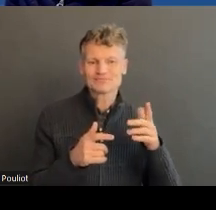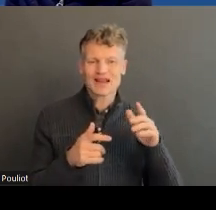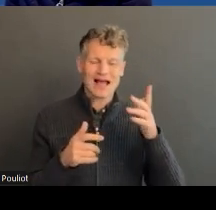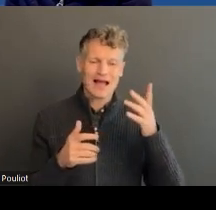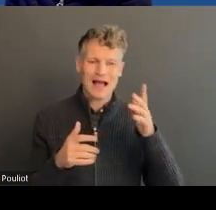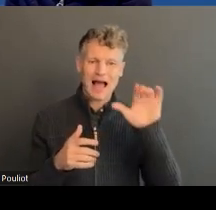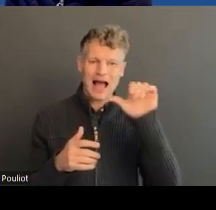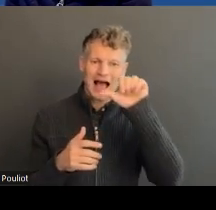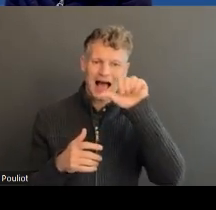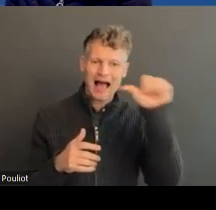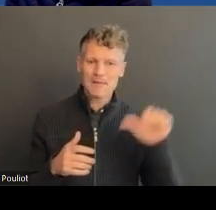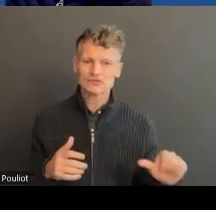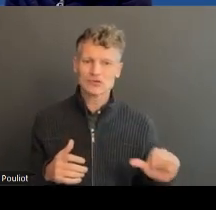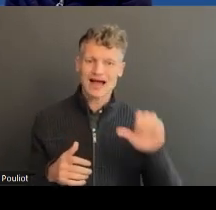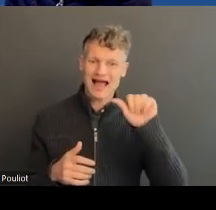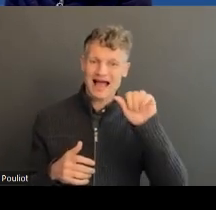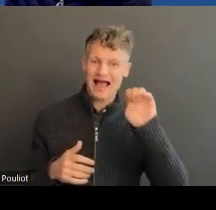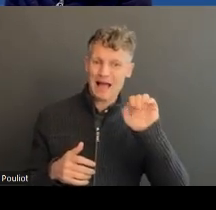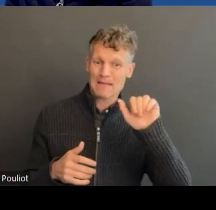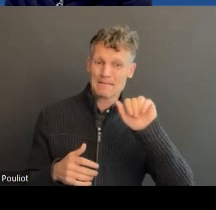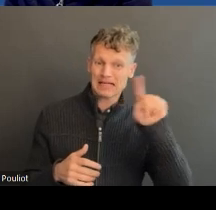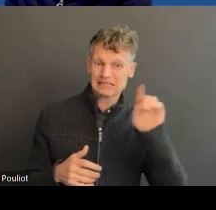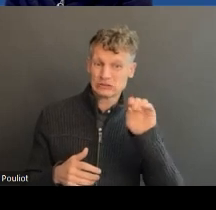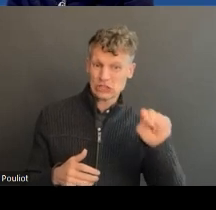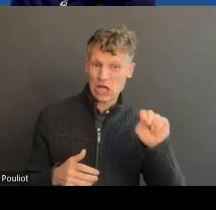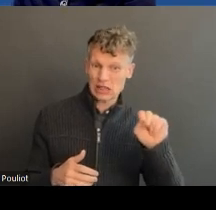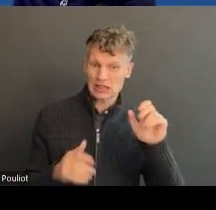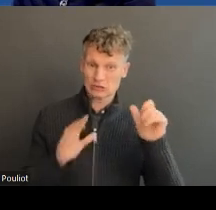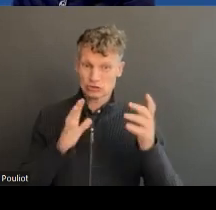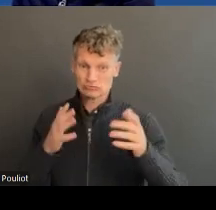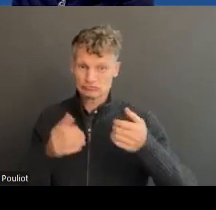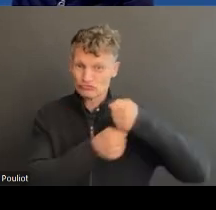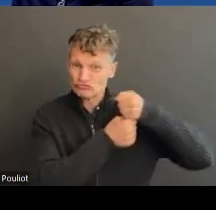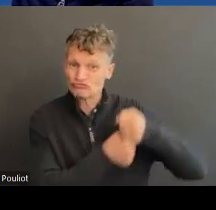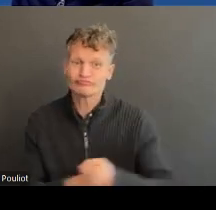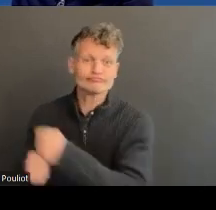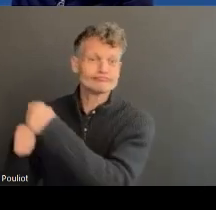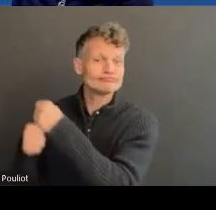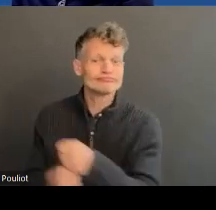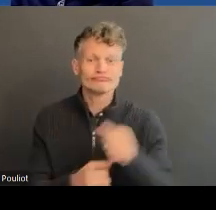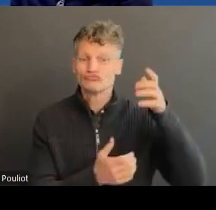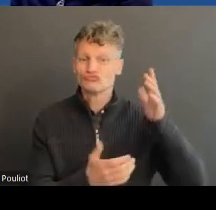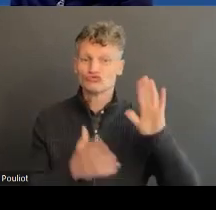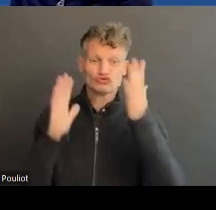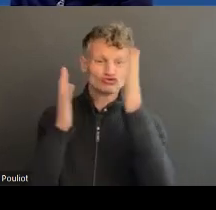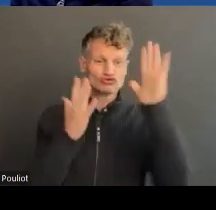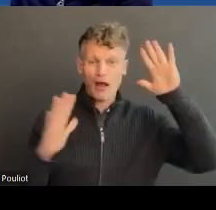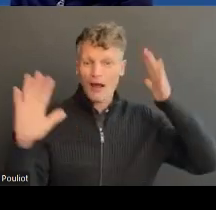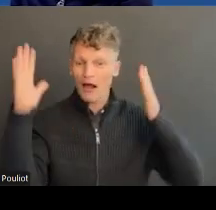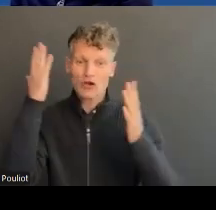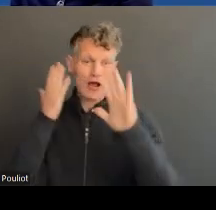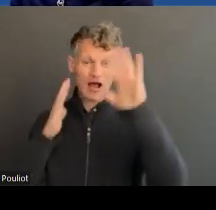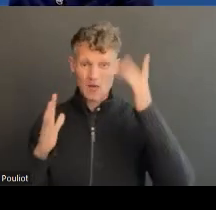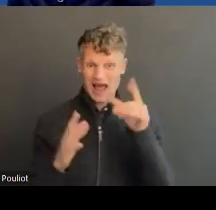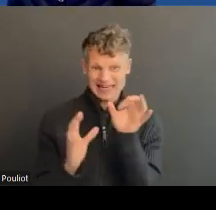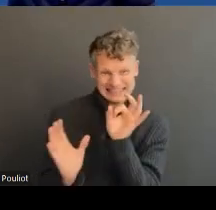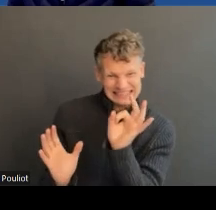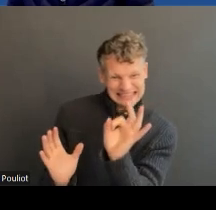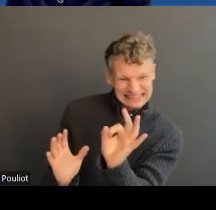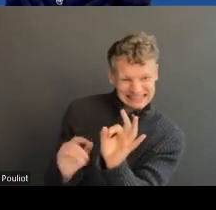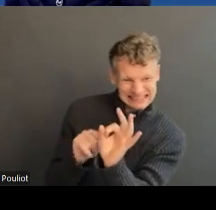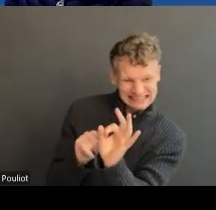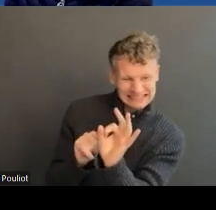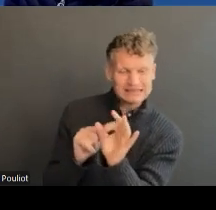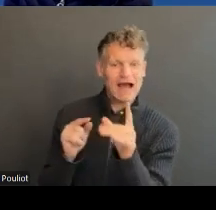Amazonía, que viven estos grupos de una forma social muy difícil y ha sido muy difícil,